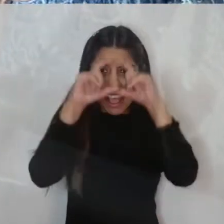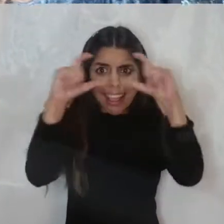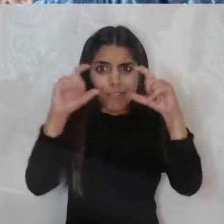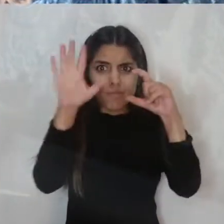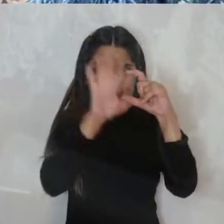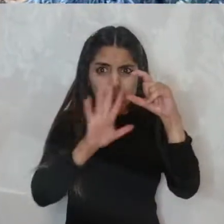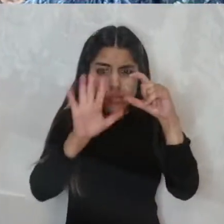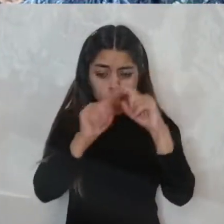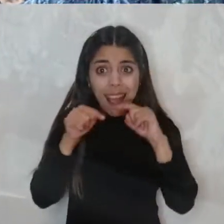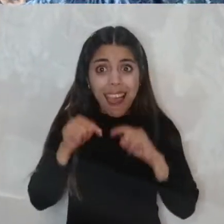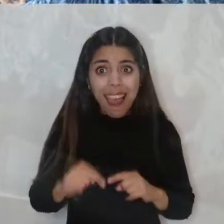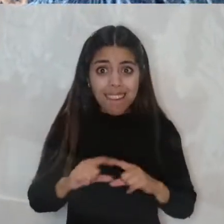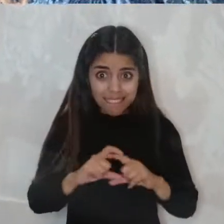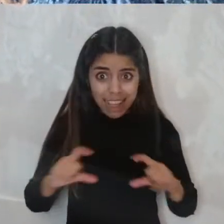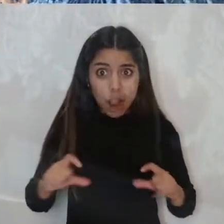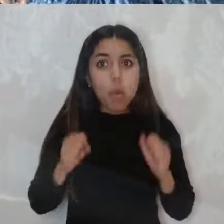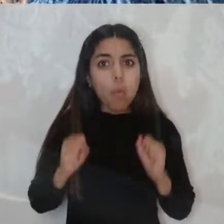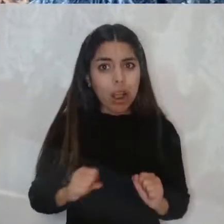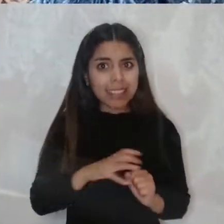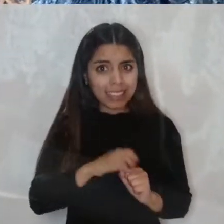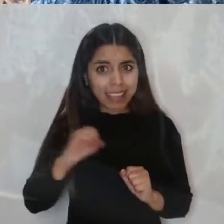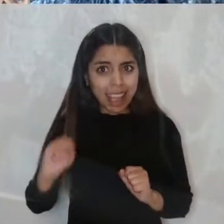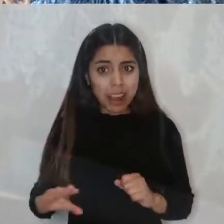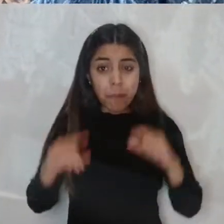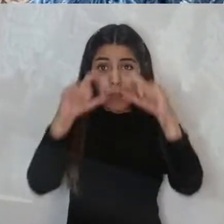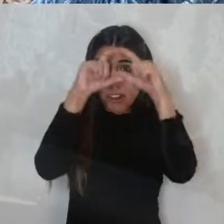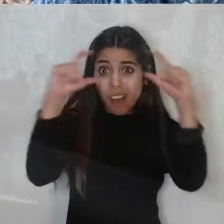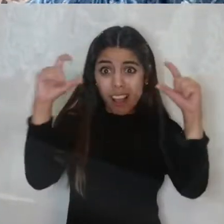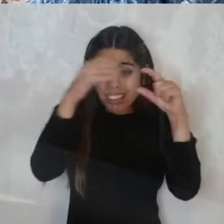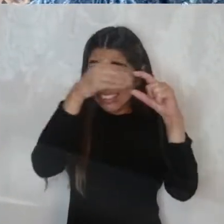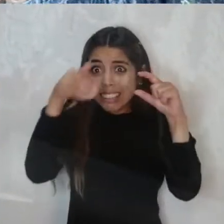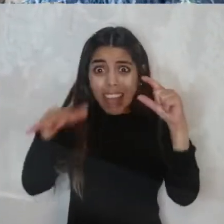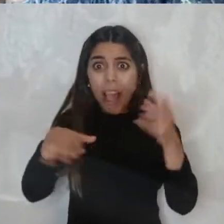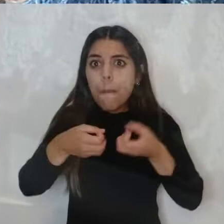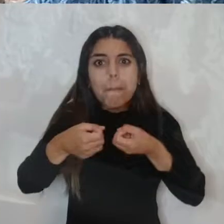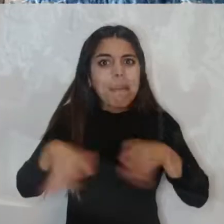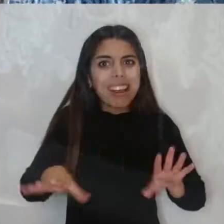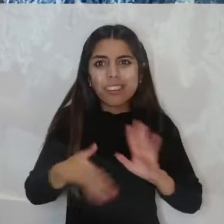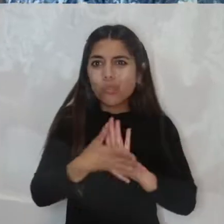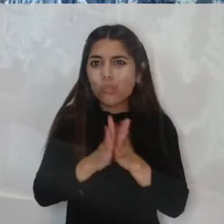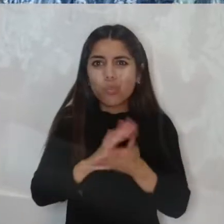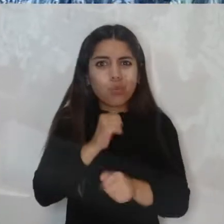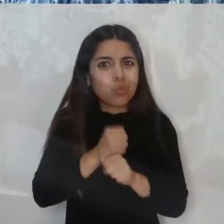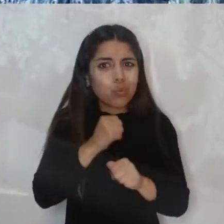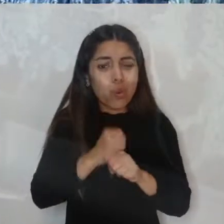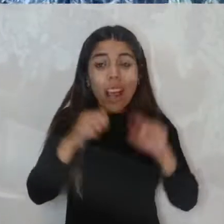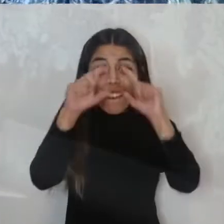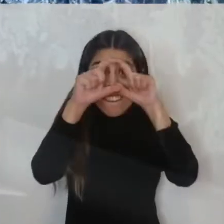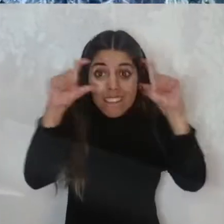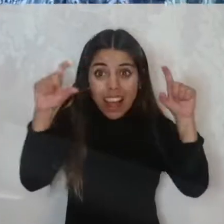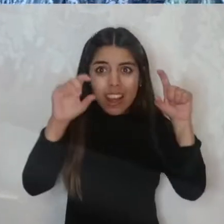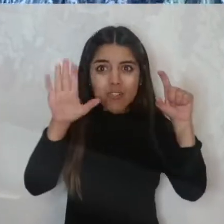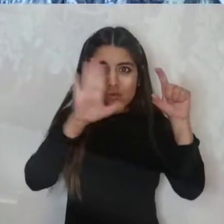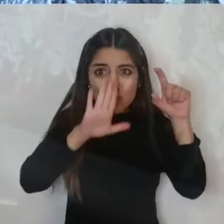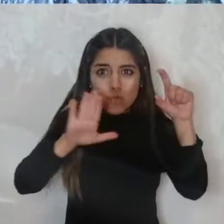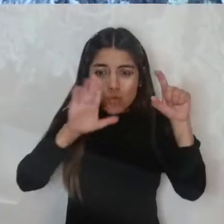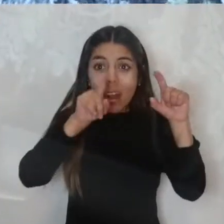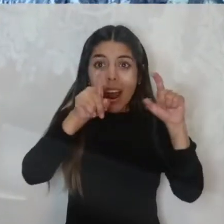Si uno saca esta, no, tú te pierdes el tejido y no lo puedes. Tienes que empezarlo como de